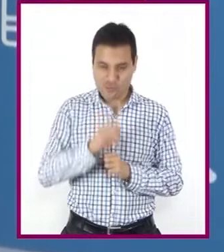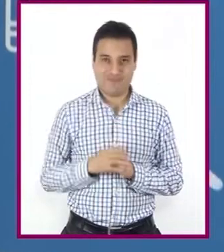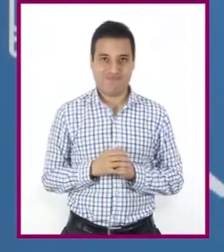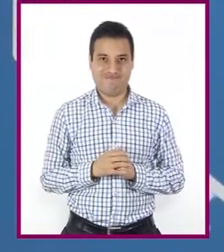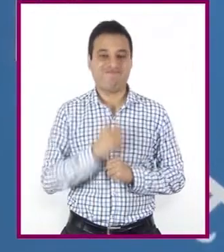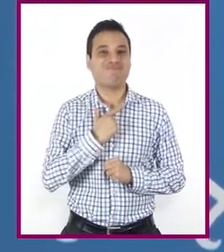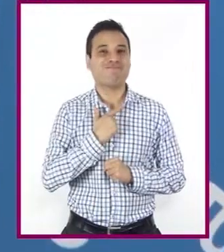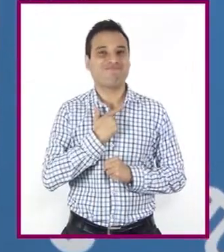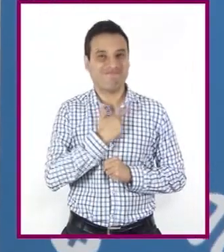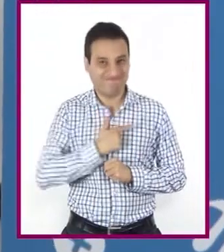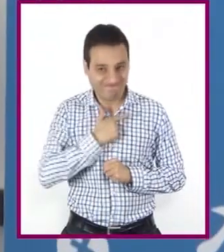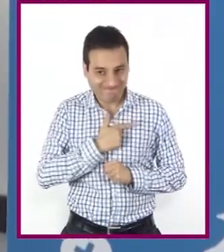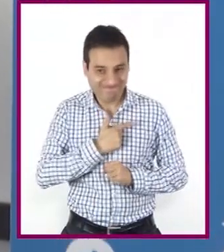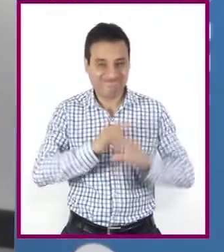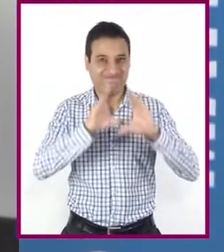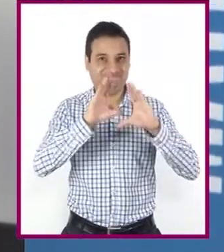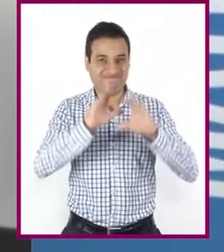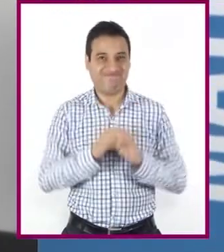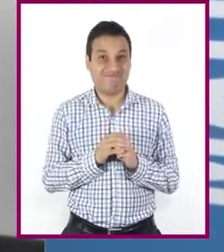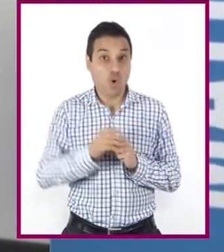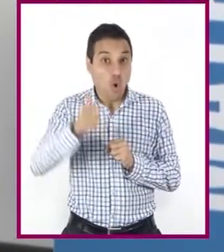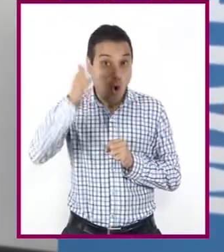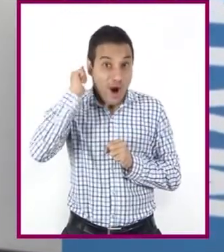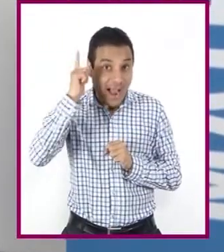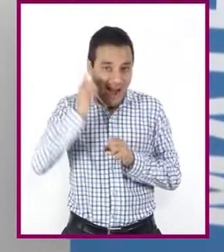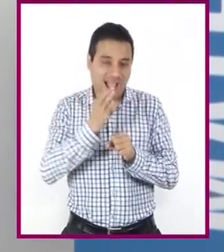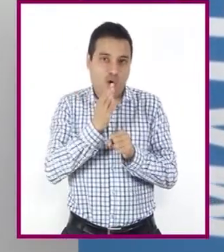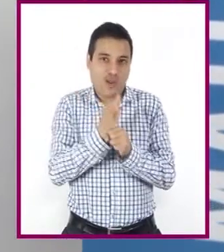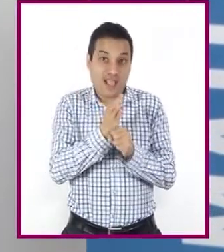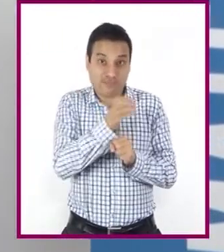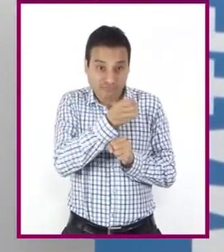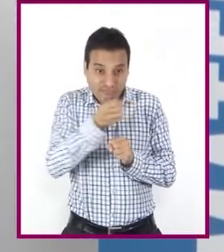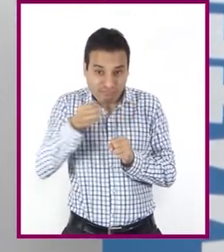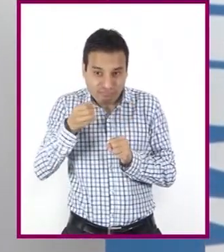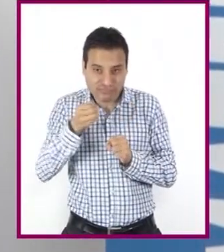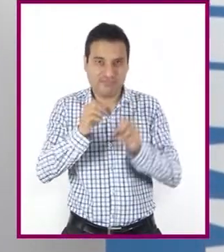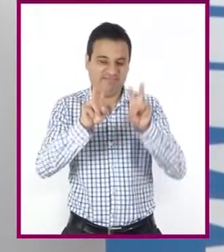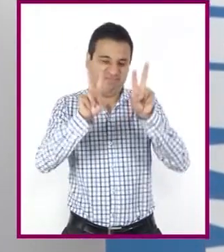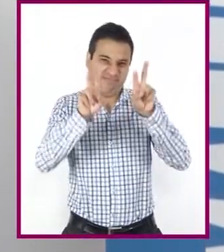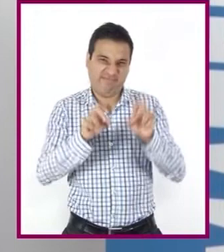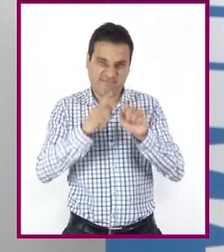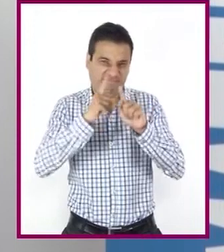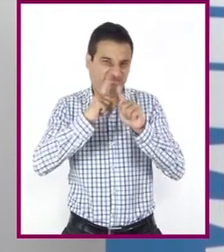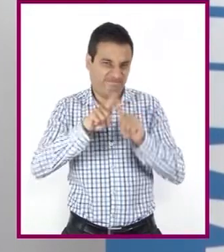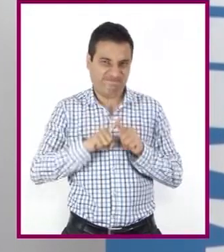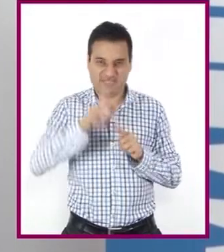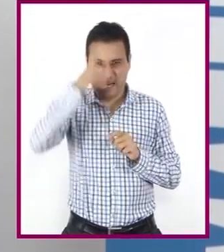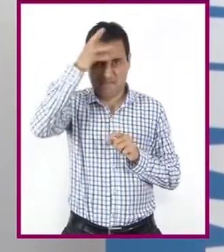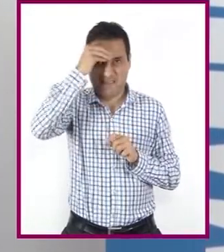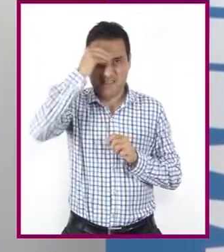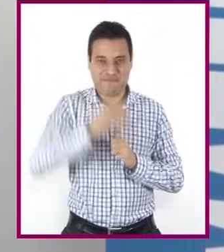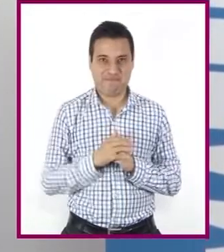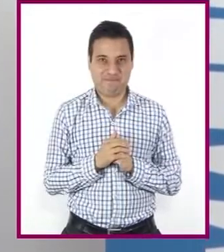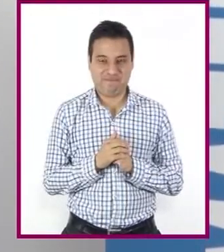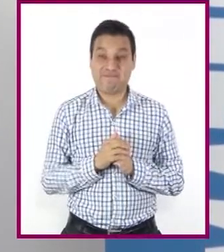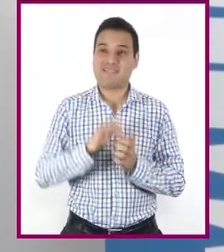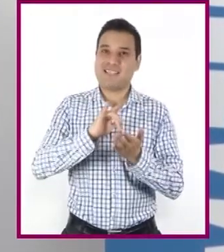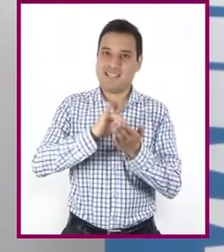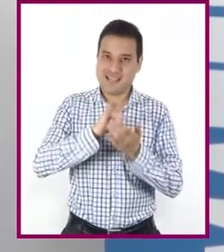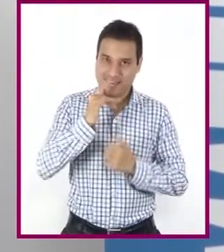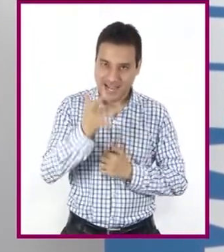gusto acompañarles y deseamos que durante el desarrollo de esta sesión se apropien de los aprendizajes que estudiaremos. Gracias,